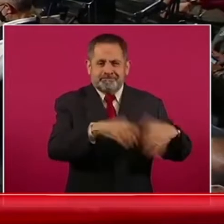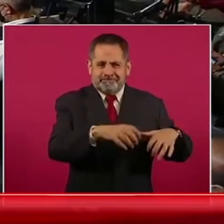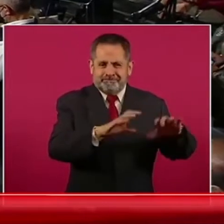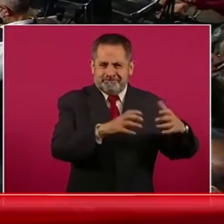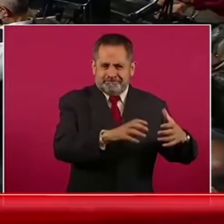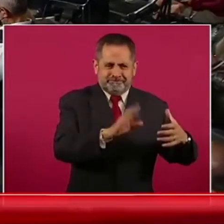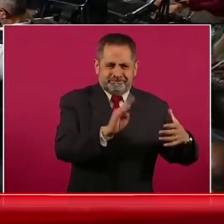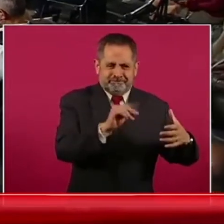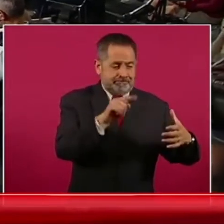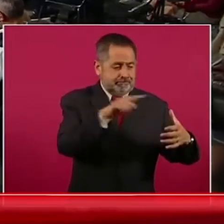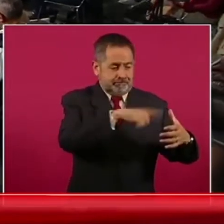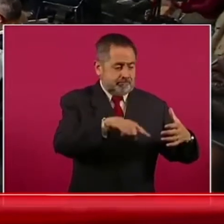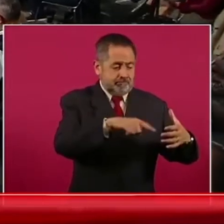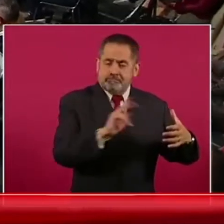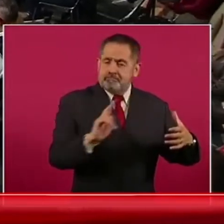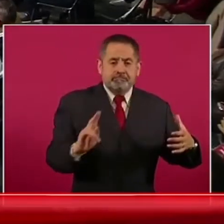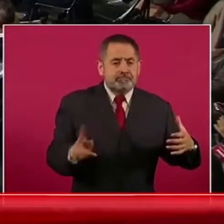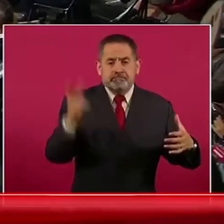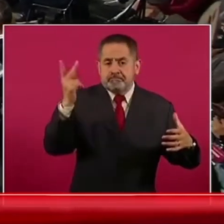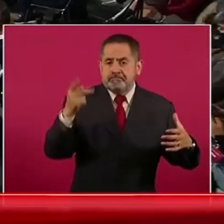curso normal,